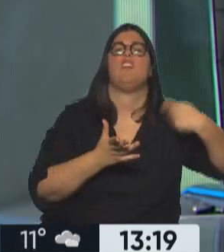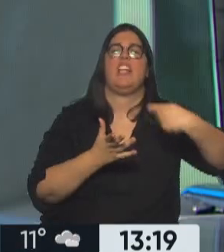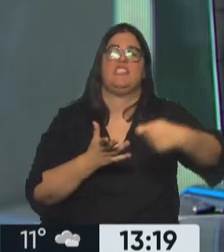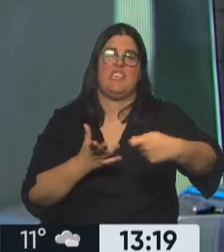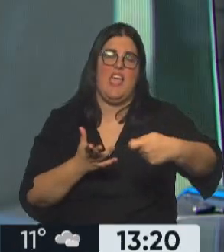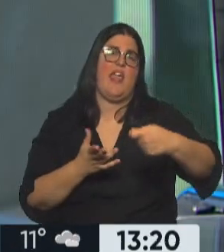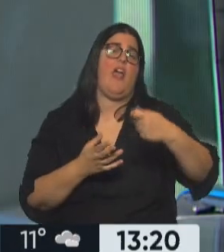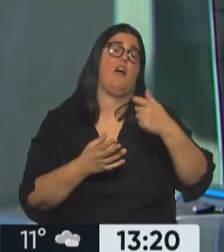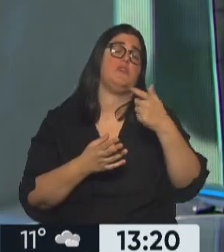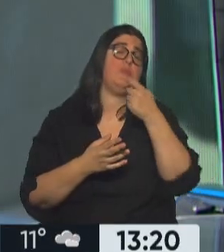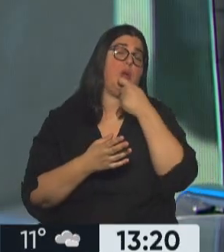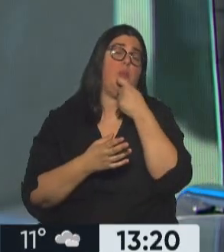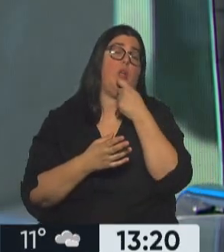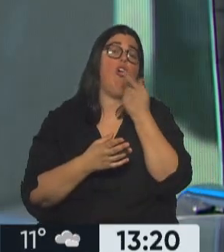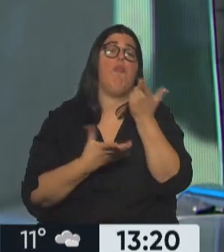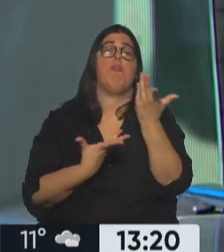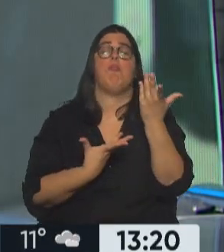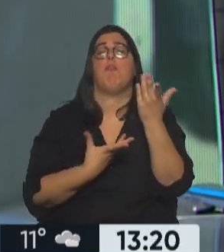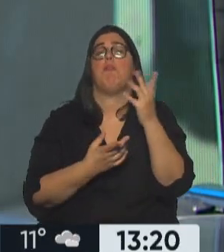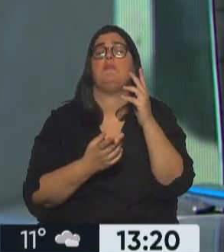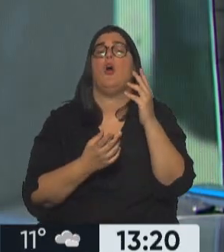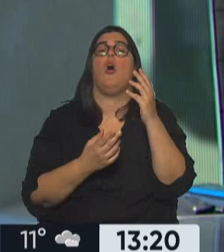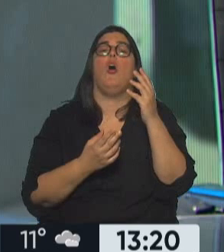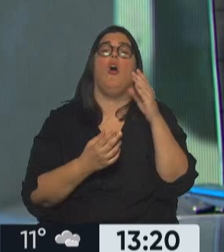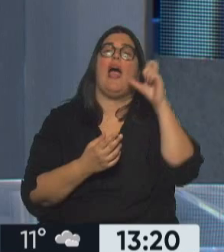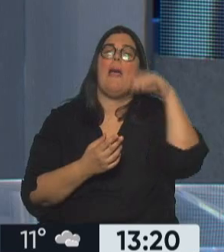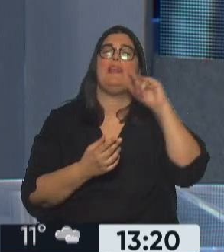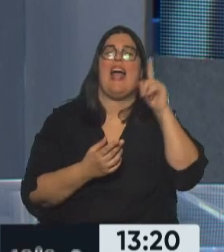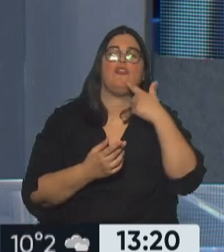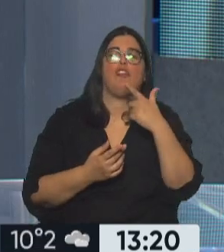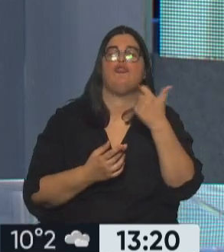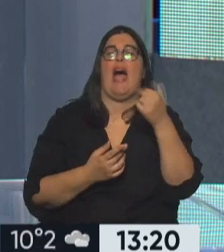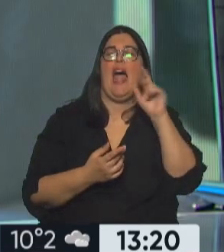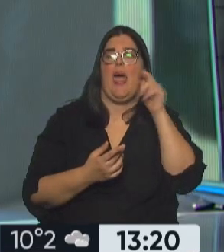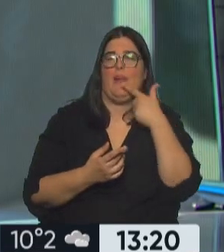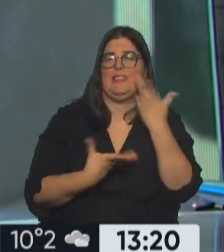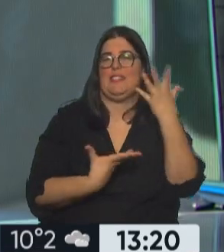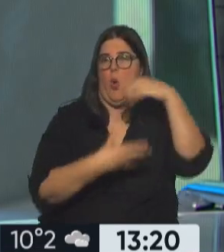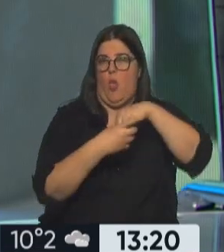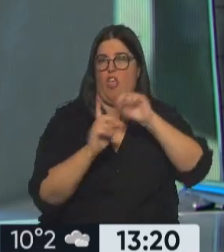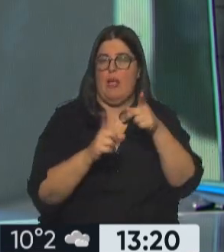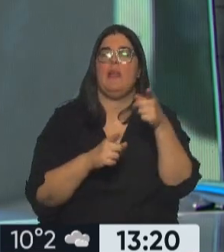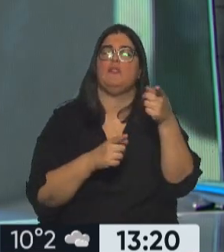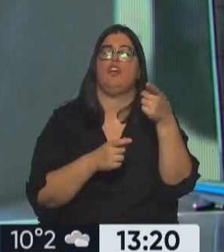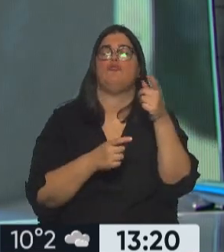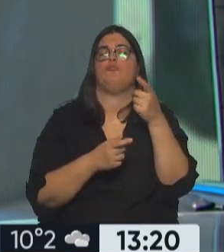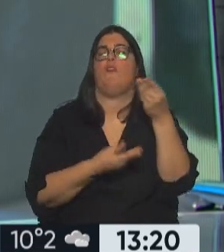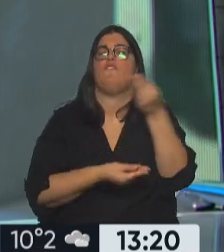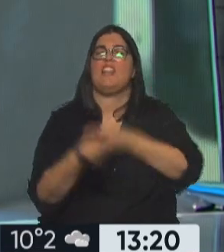en cierta medida la inclusión de los Emiratos Árabes también, jugando un rol en el tema financiero, hacen